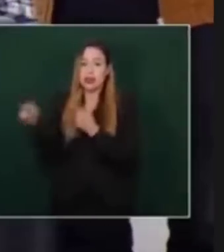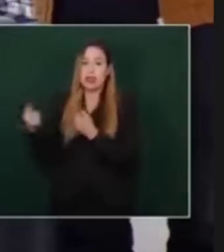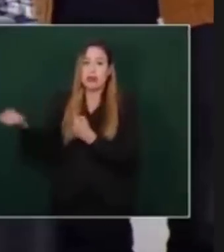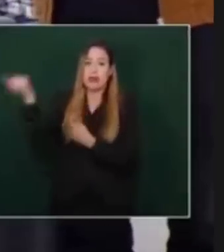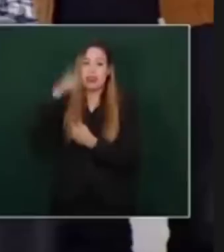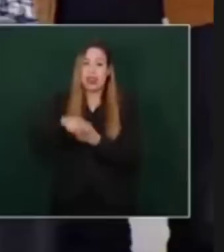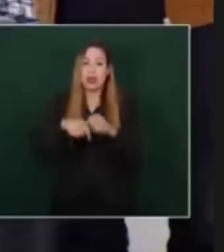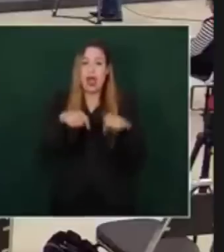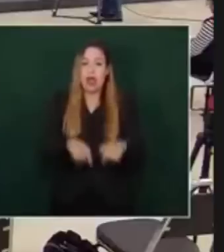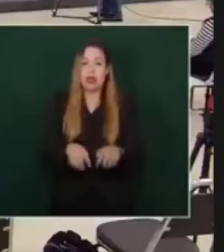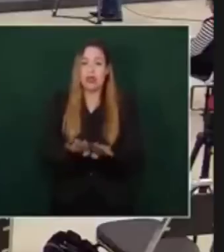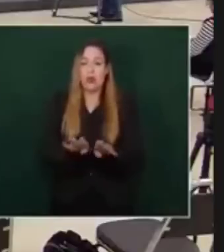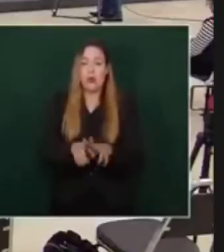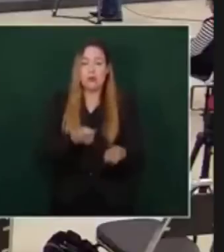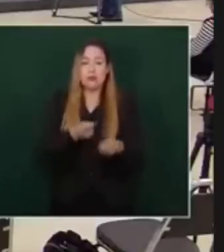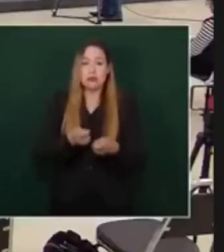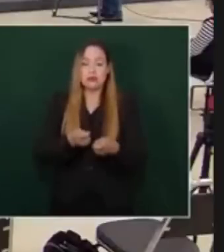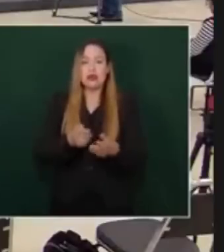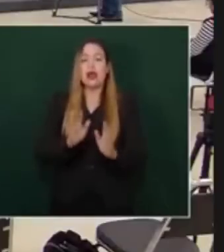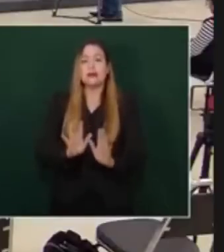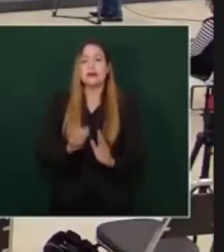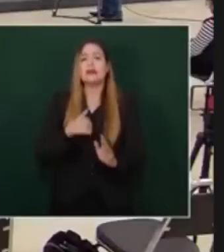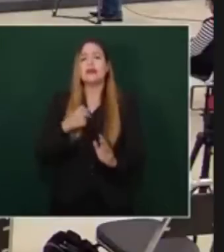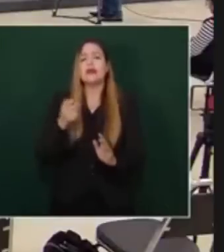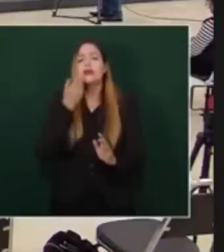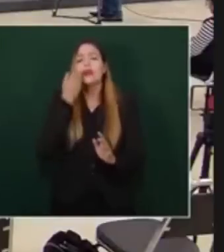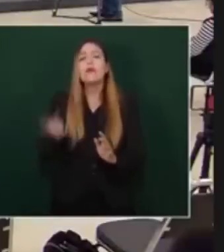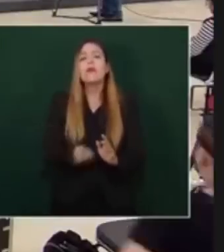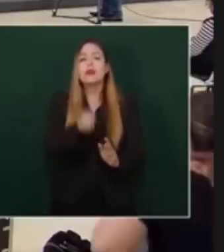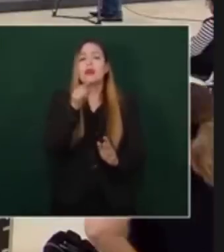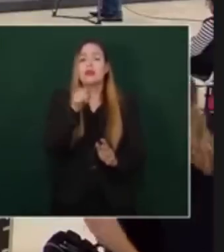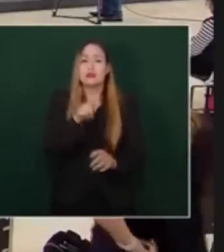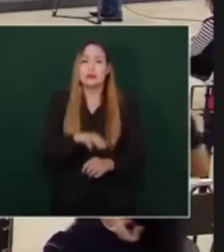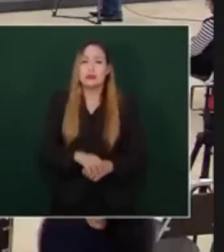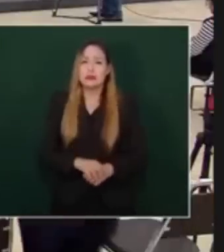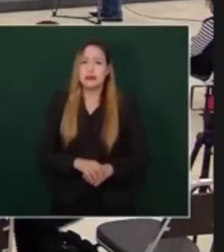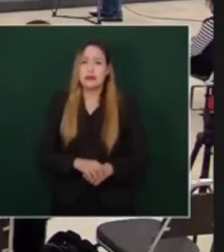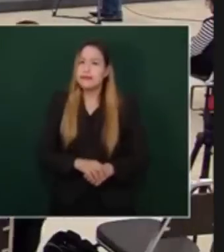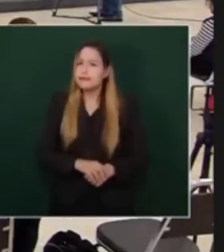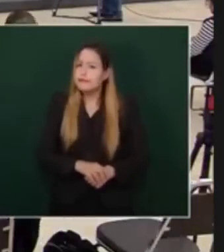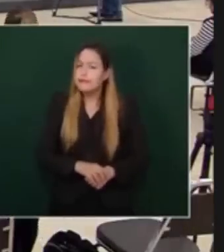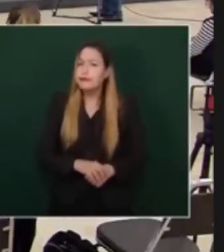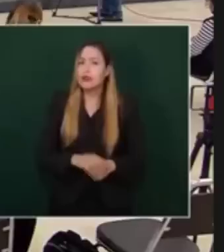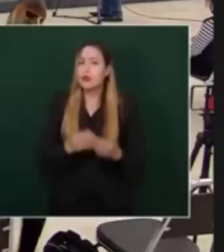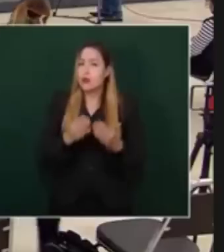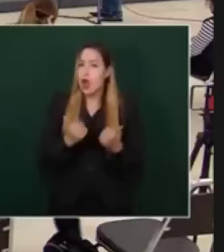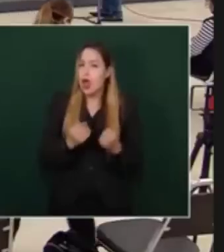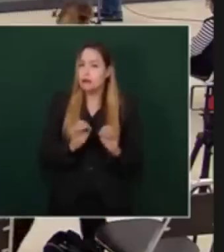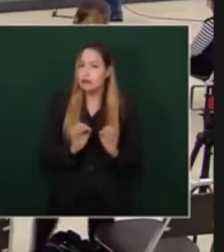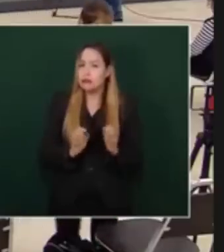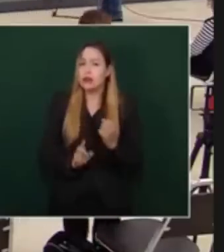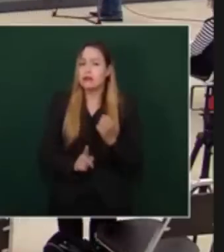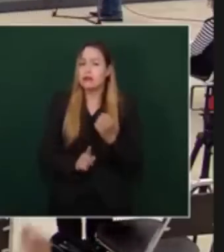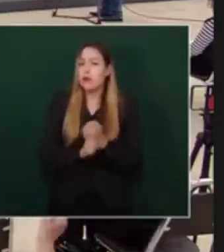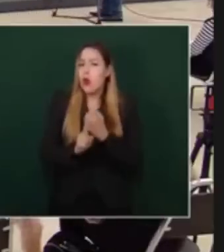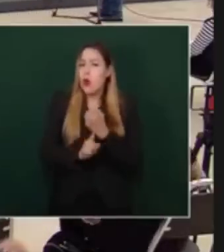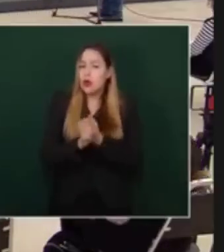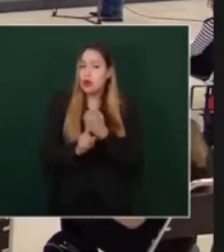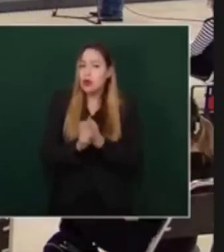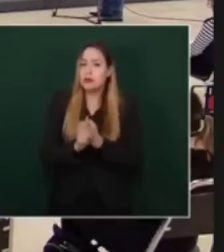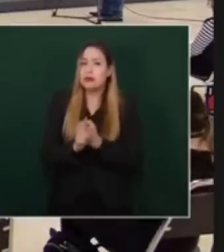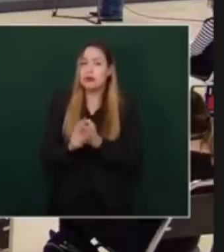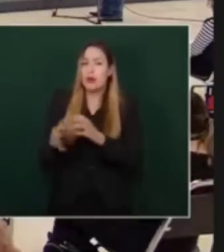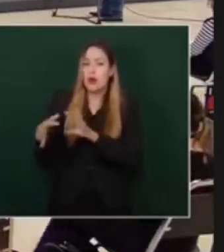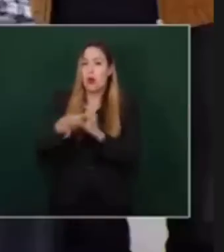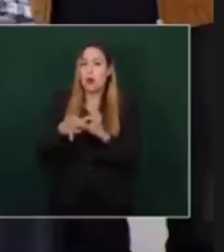ayer en la mañanera, pero realmente le quiero preguntar a usted, ¿no está en riesgo la relación bilateral